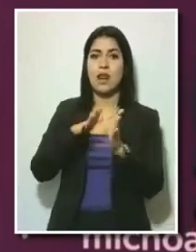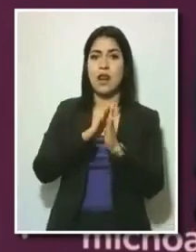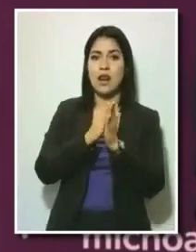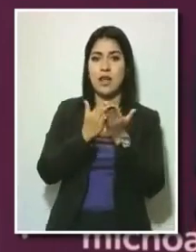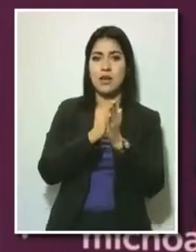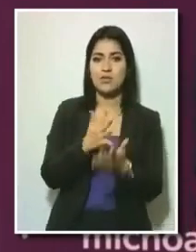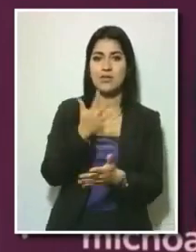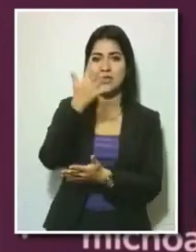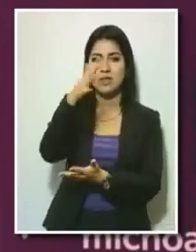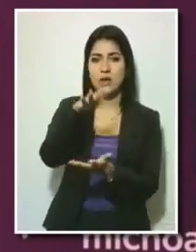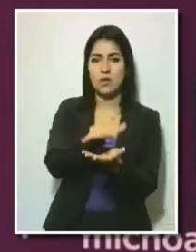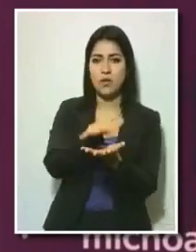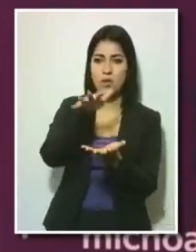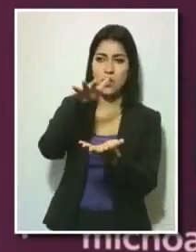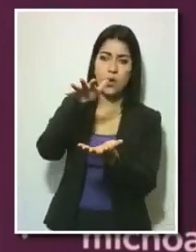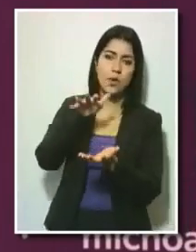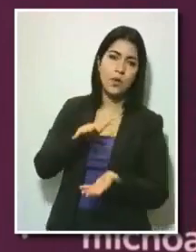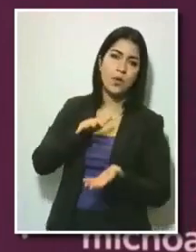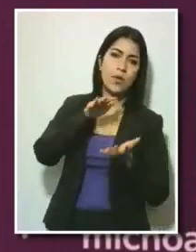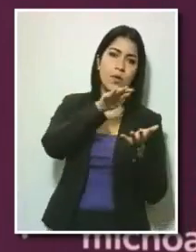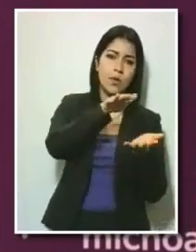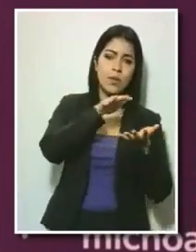5 libros con estos